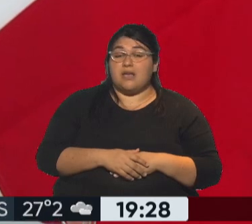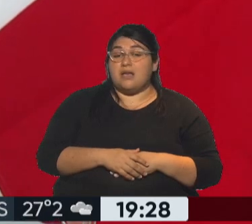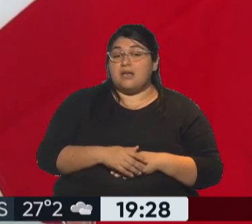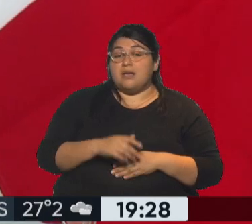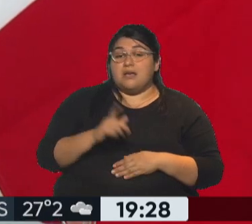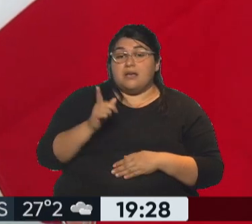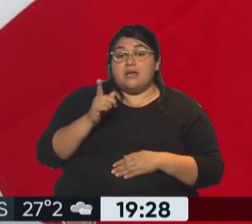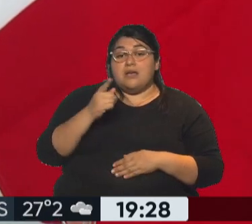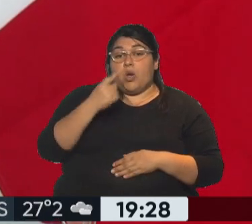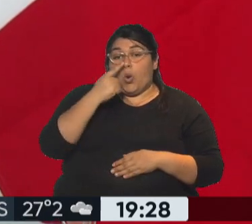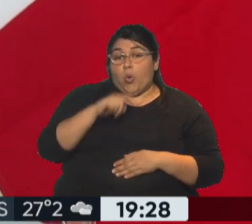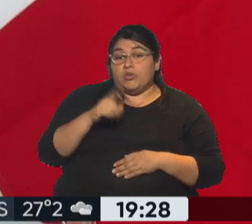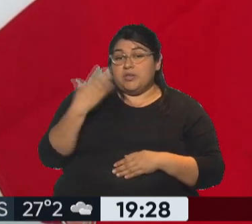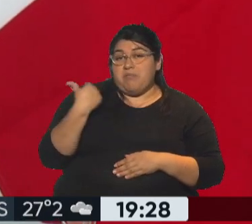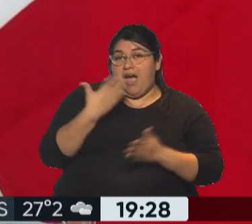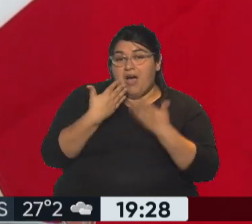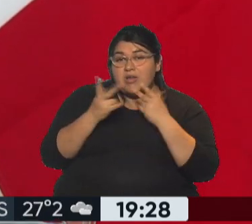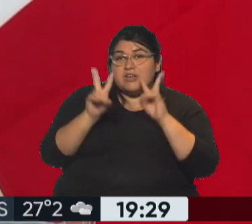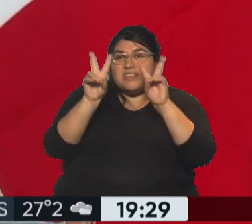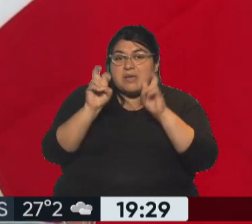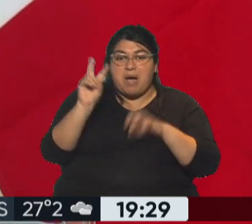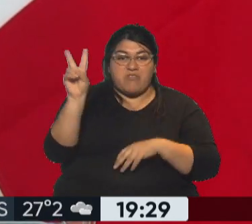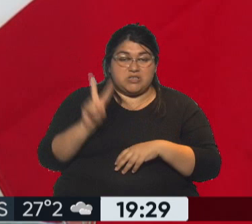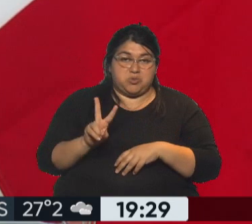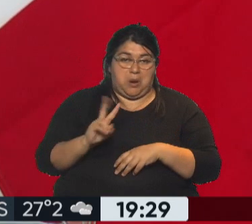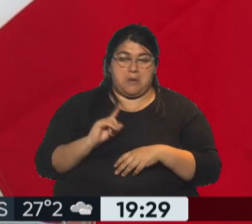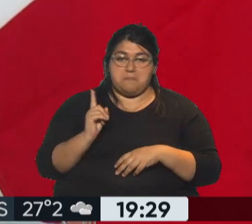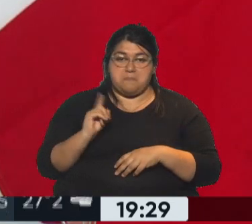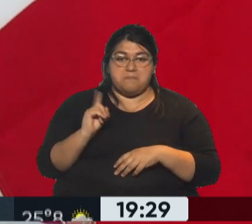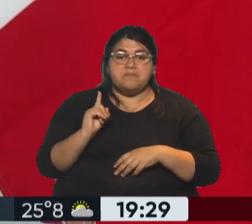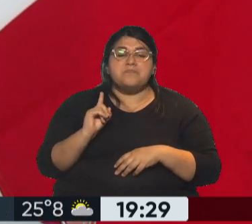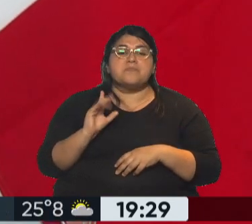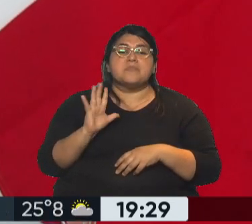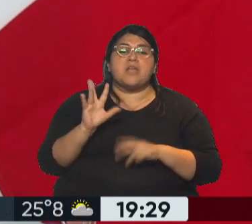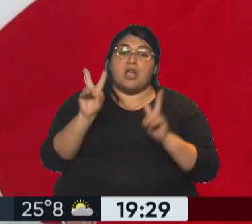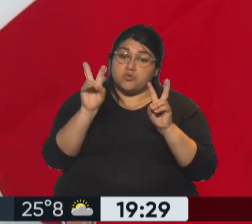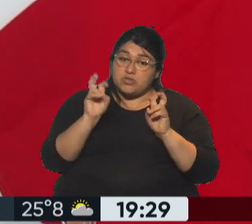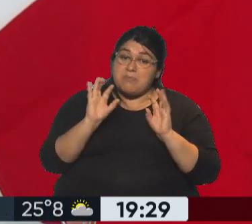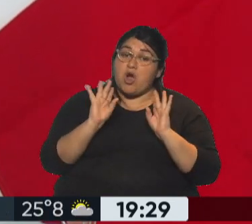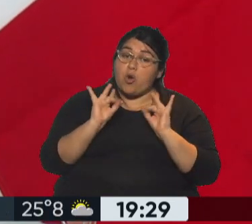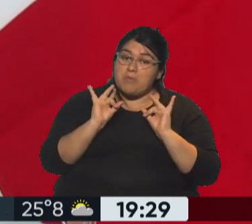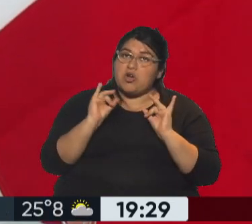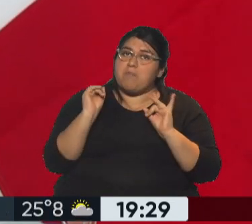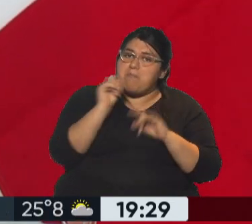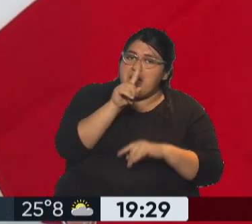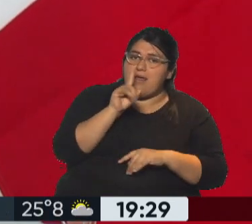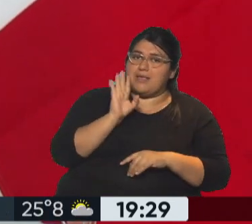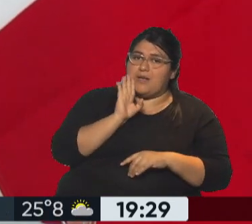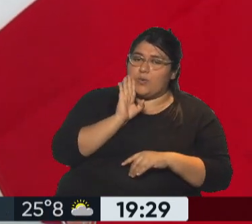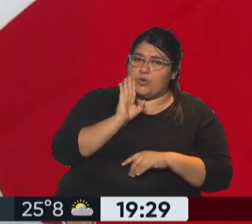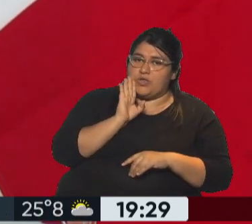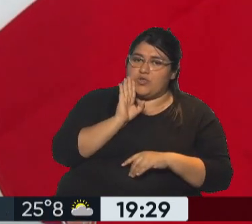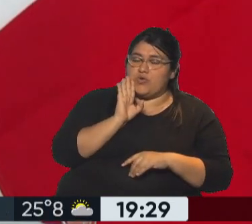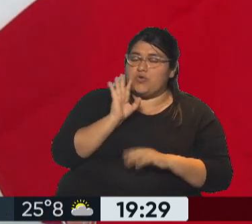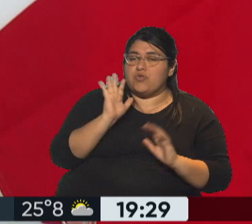con Sullivan no versó sobre el tema de Venezuela. De cualquier manera, entiendo que es un tema complejo para los Estados Unidos y en todo caso